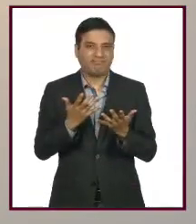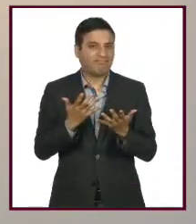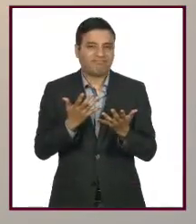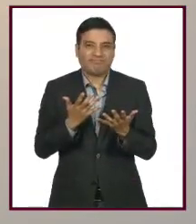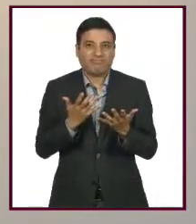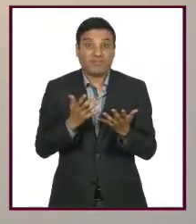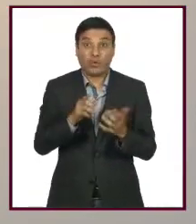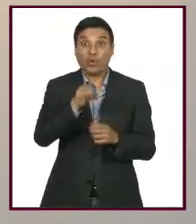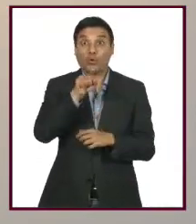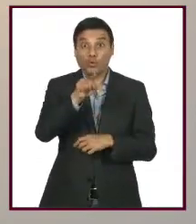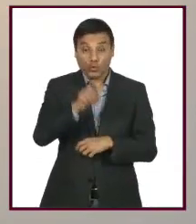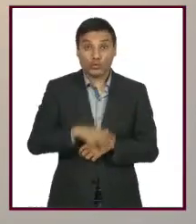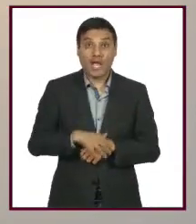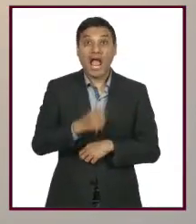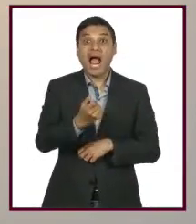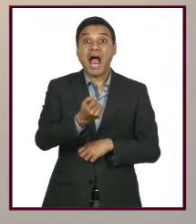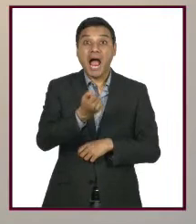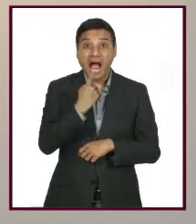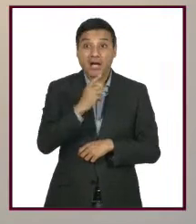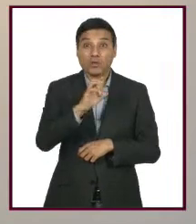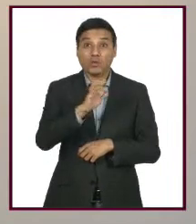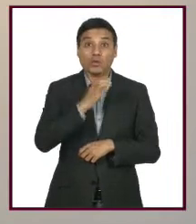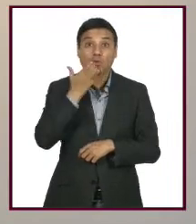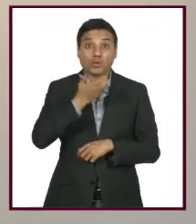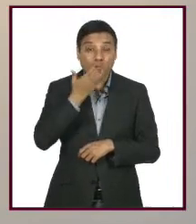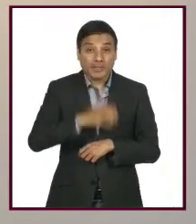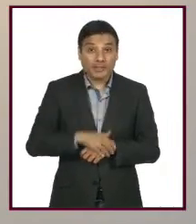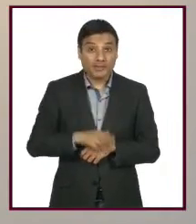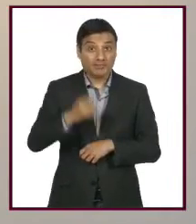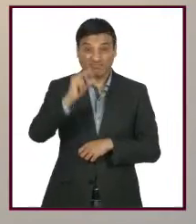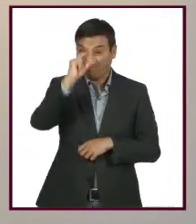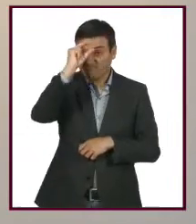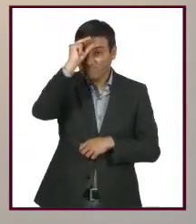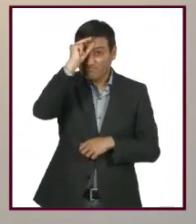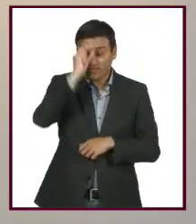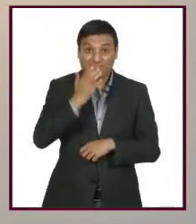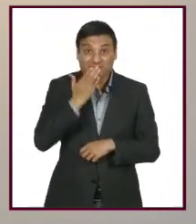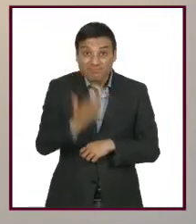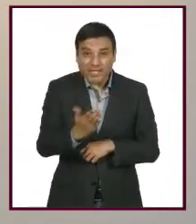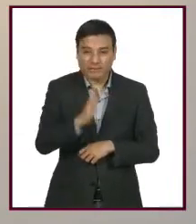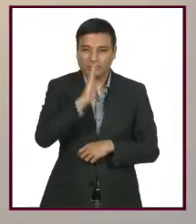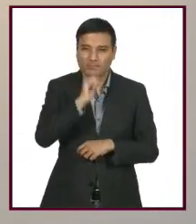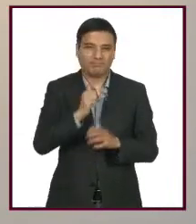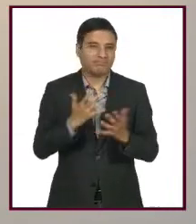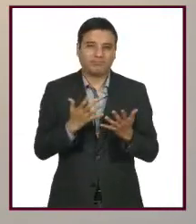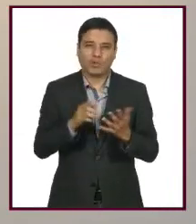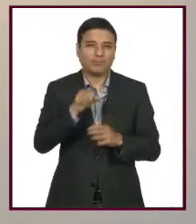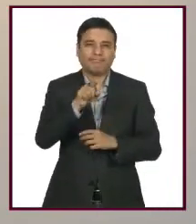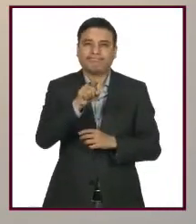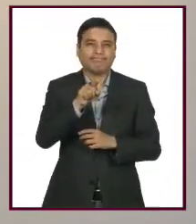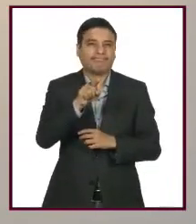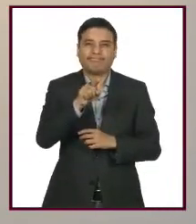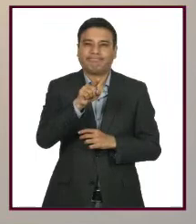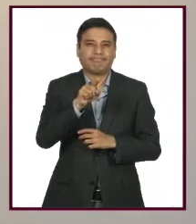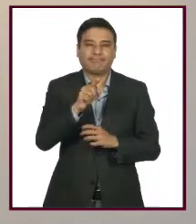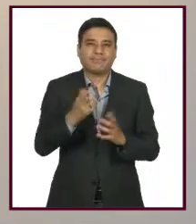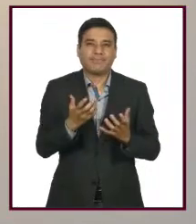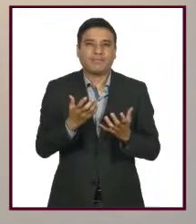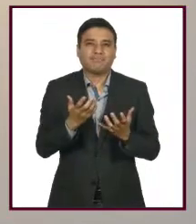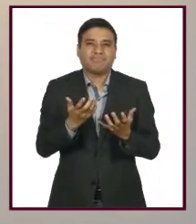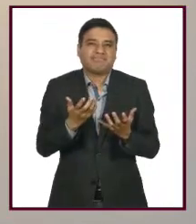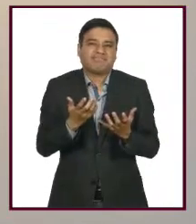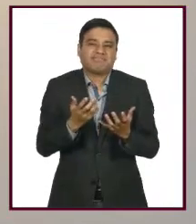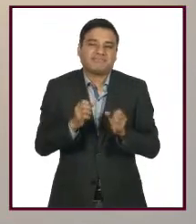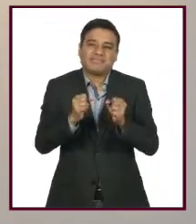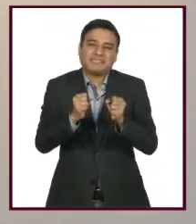si consumimos esta sustancia, nuestro juicio se disminuye, ¿no? Y que podamos hacer cosas pues fuera de nuestro juicio,